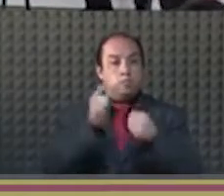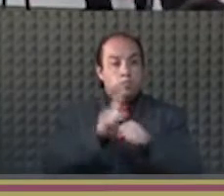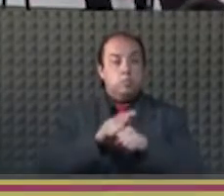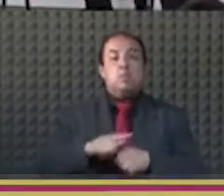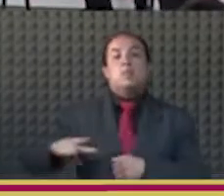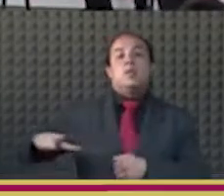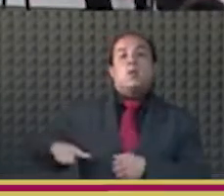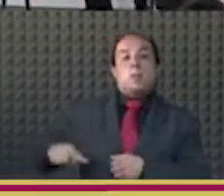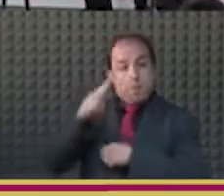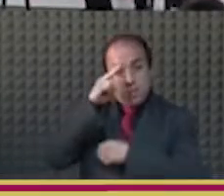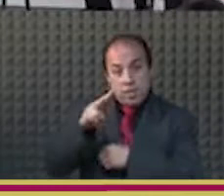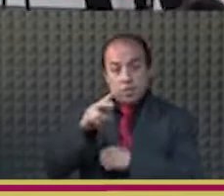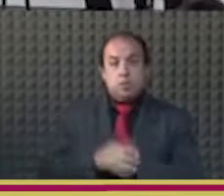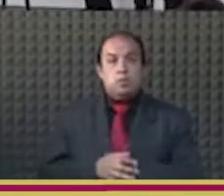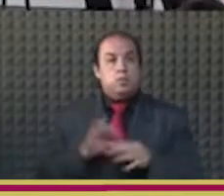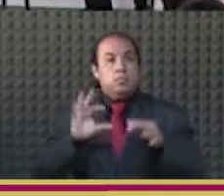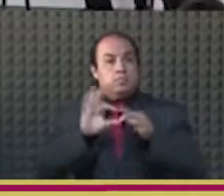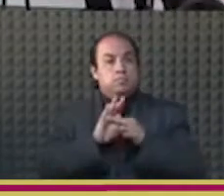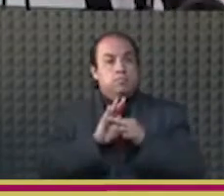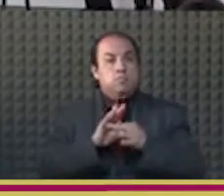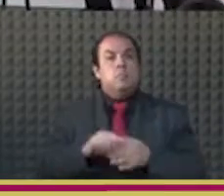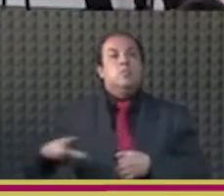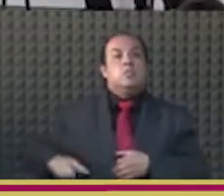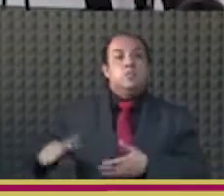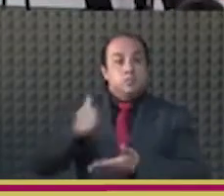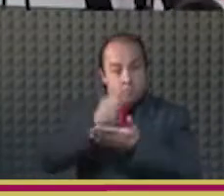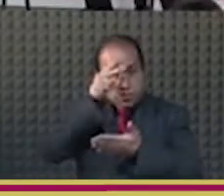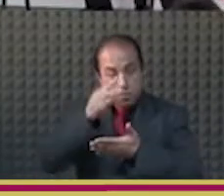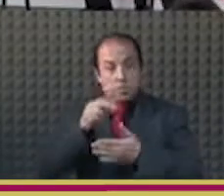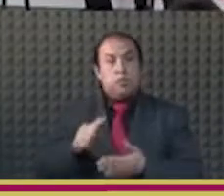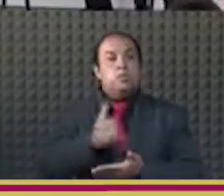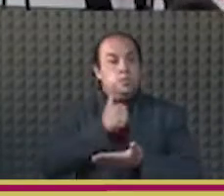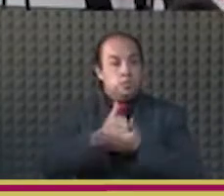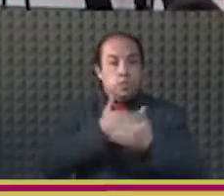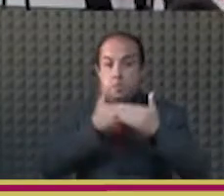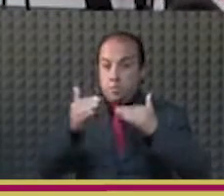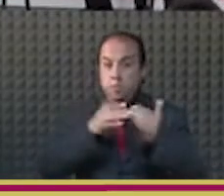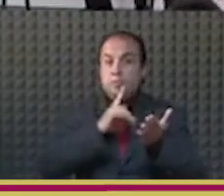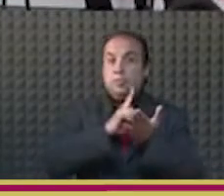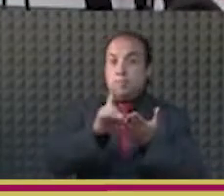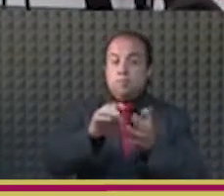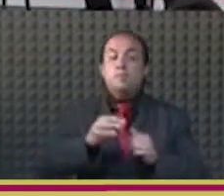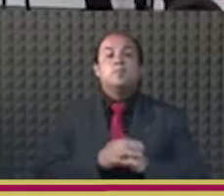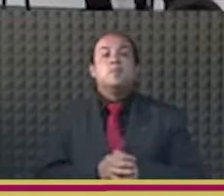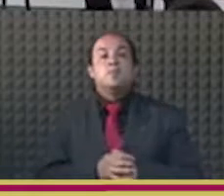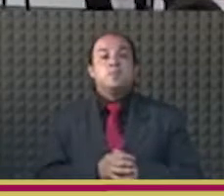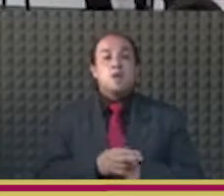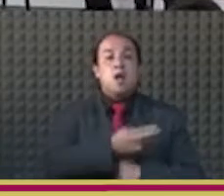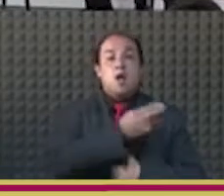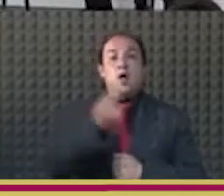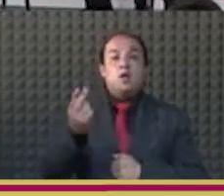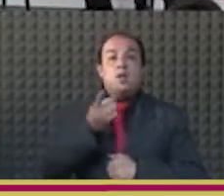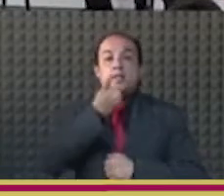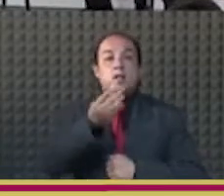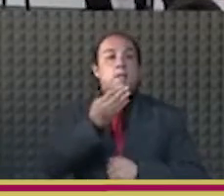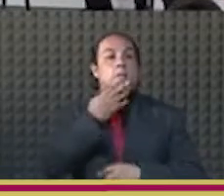Gobierno de México y el Gobierno de la Ciudad de México, Ciudad Innovadora y de Derechos, les dan la más